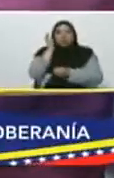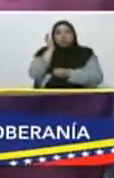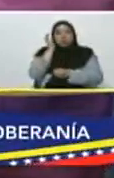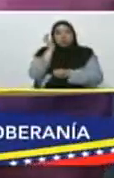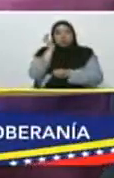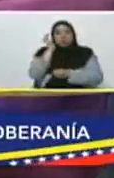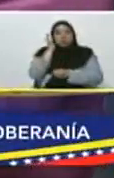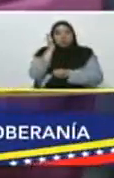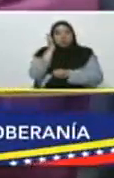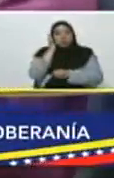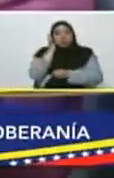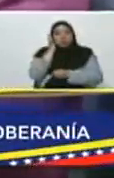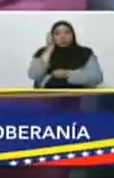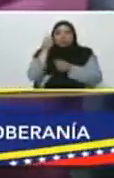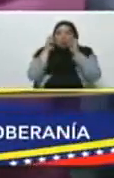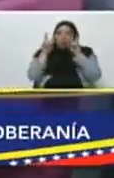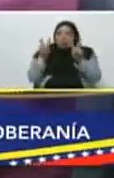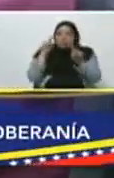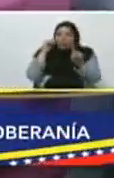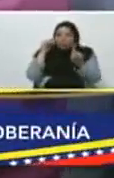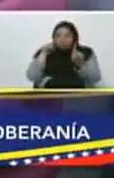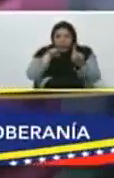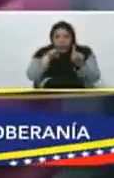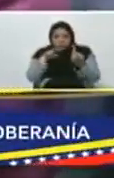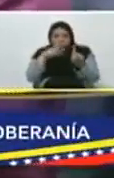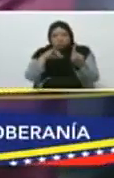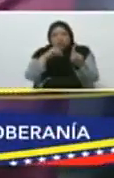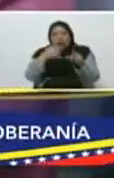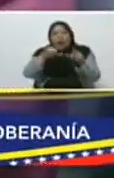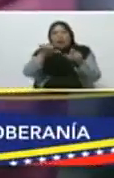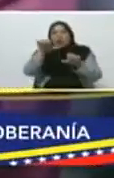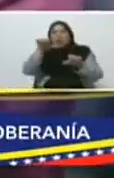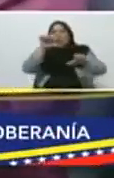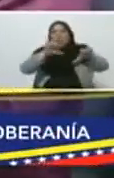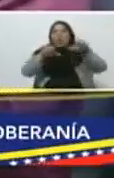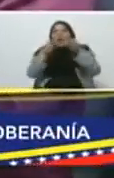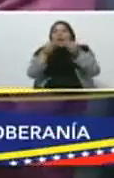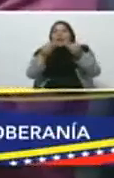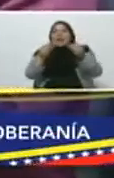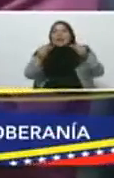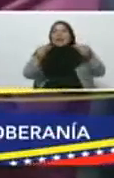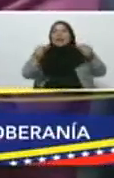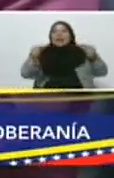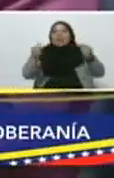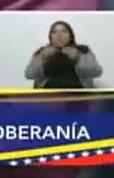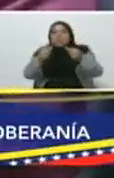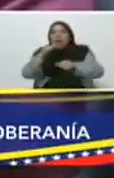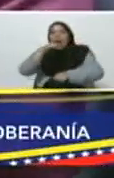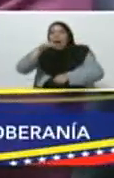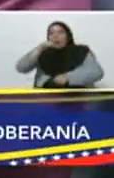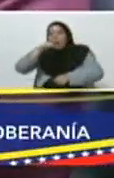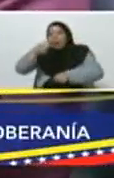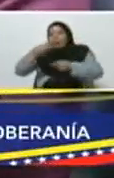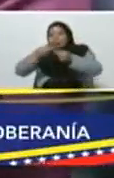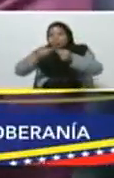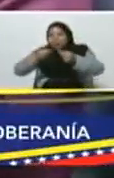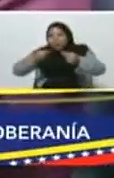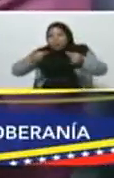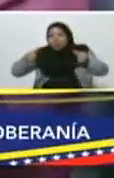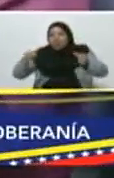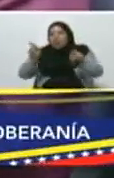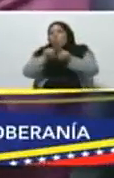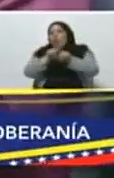cultivo, esto que usted ve aquí, tiene líquido. Ese líquido es un medio de cultivo que es como si fuera la